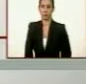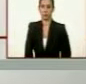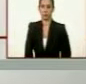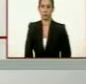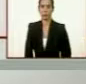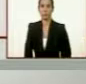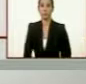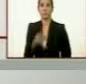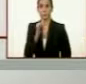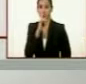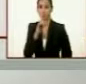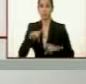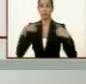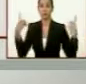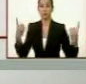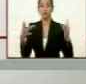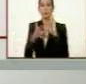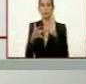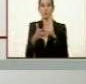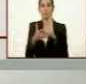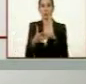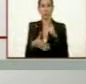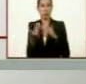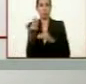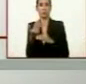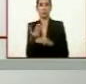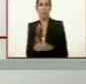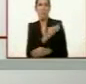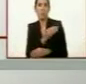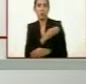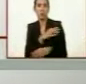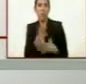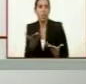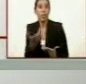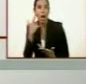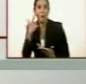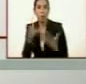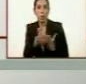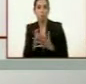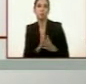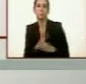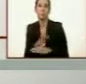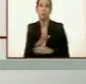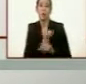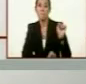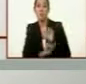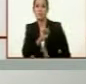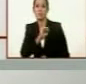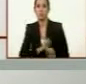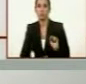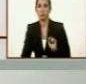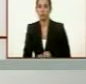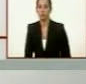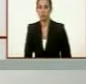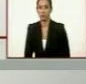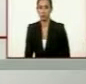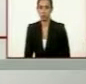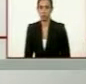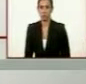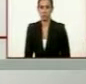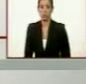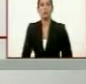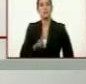una sala de tecnología de punta que nos prevé, nos alerta a todo este tema para tomar las previsiones, y también hemos ya